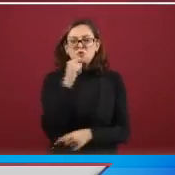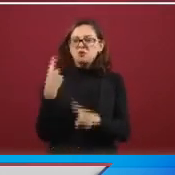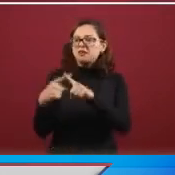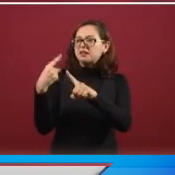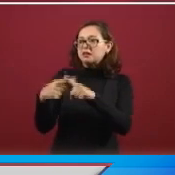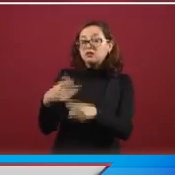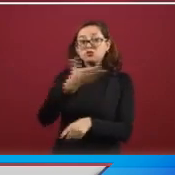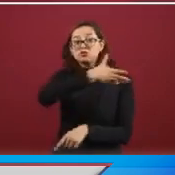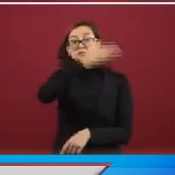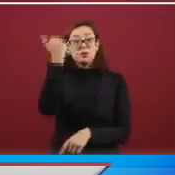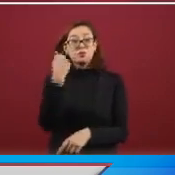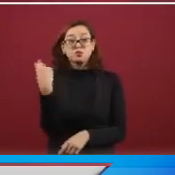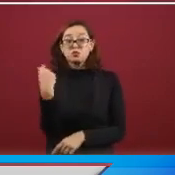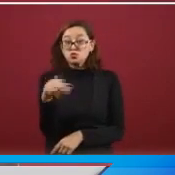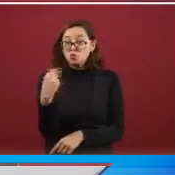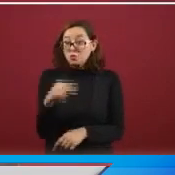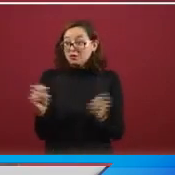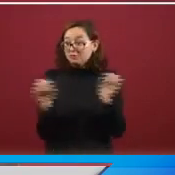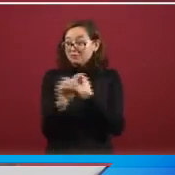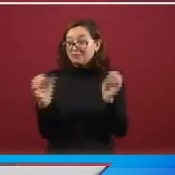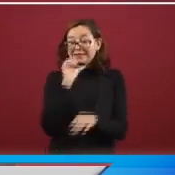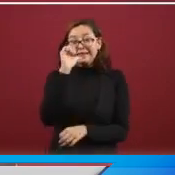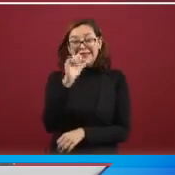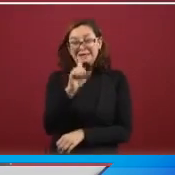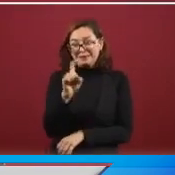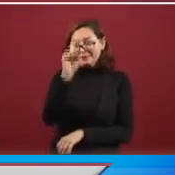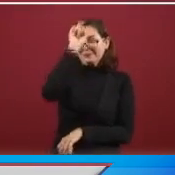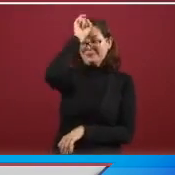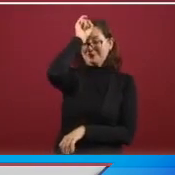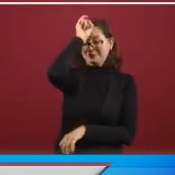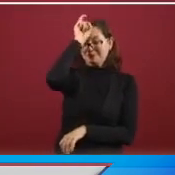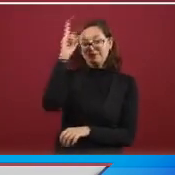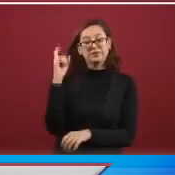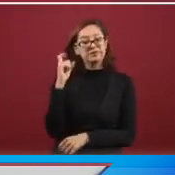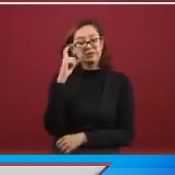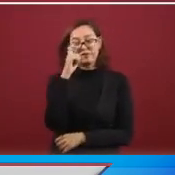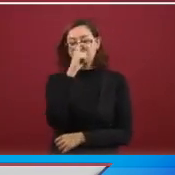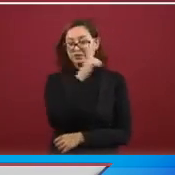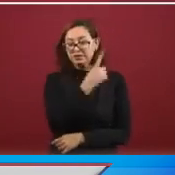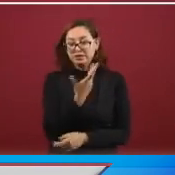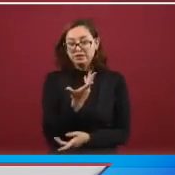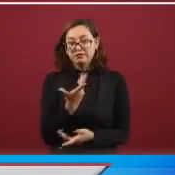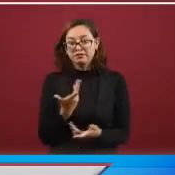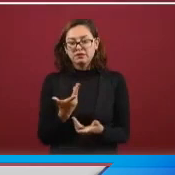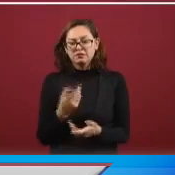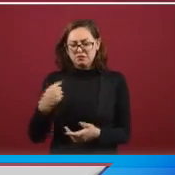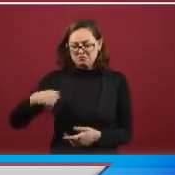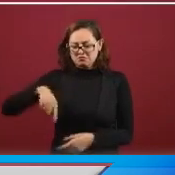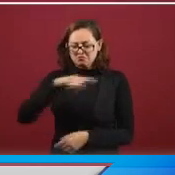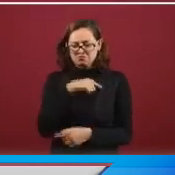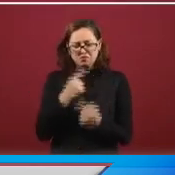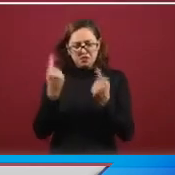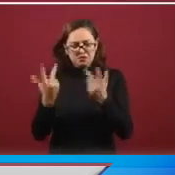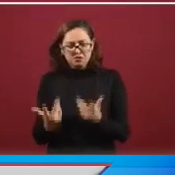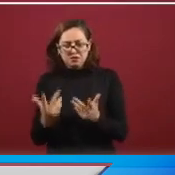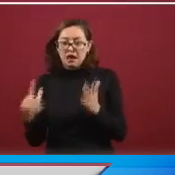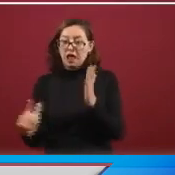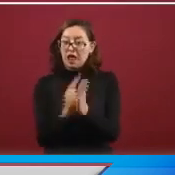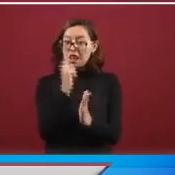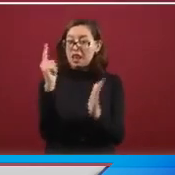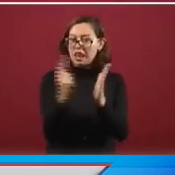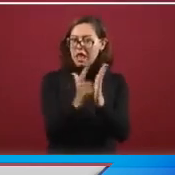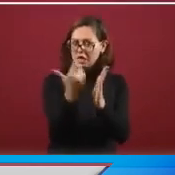activos se destinen a México. El tomate también fue un punto tratado en esta reunión, por la afectación de los productores mexicanos. Se planteó